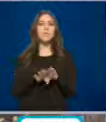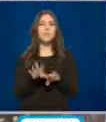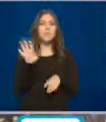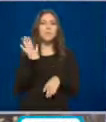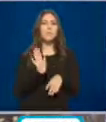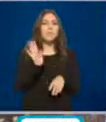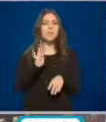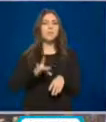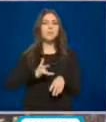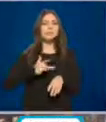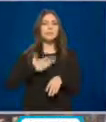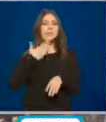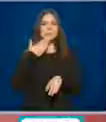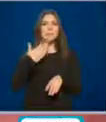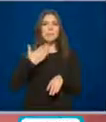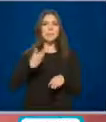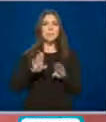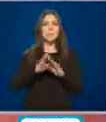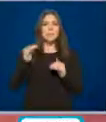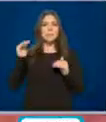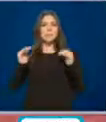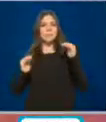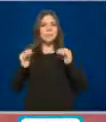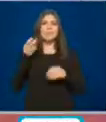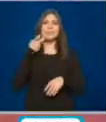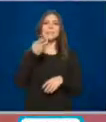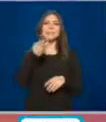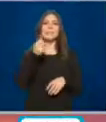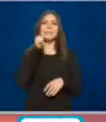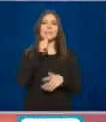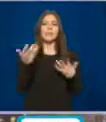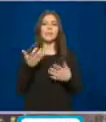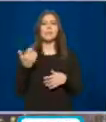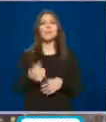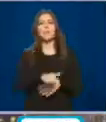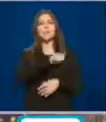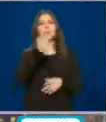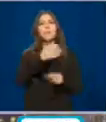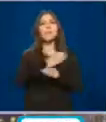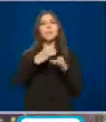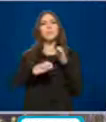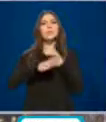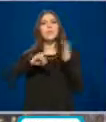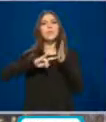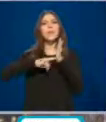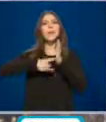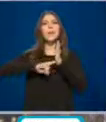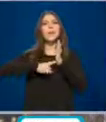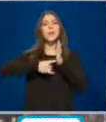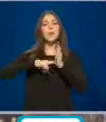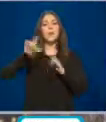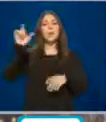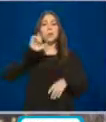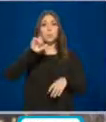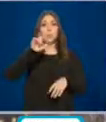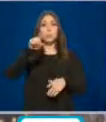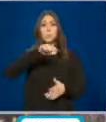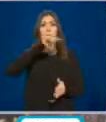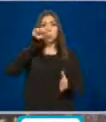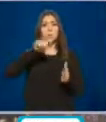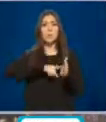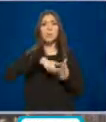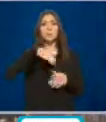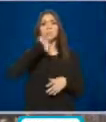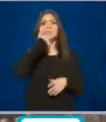parte que nos diera estabilidad. Entonces, esta es parte de lo que hacemos. ¿Qué hacemos con el reloj, por ejemplo? Cuando yo estoy en un lugar y